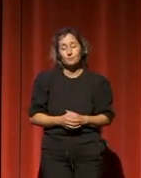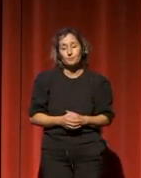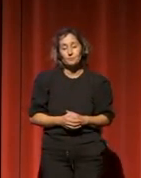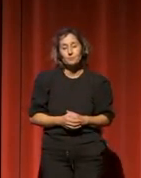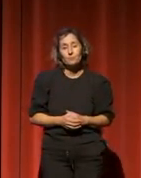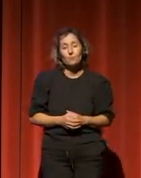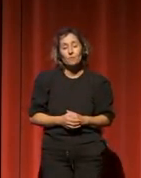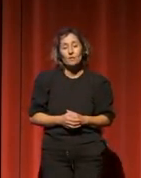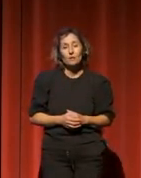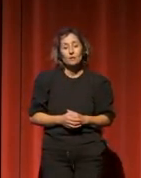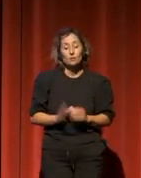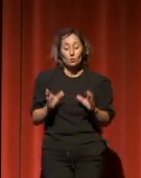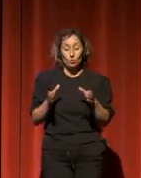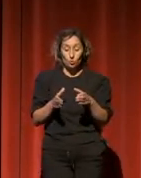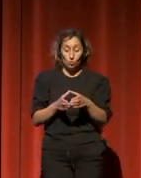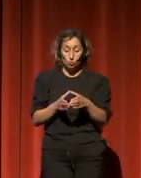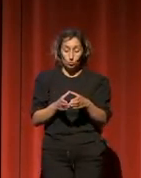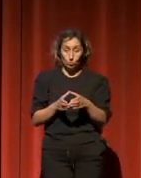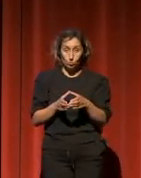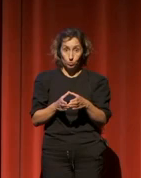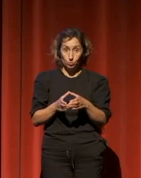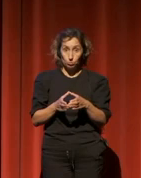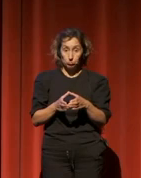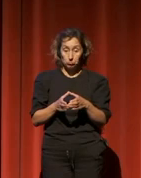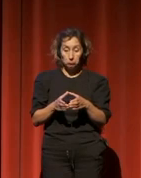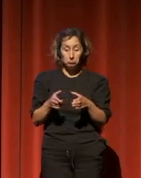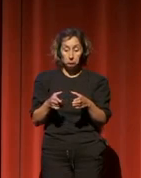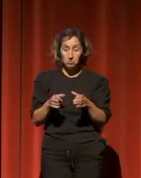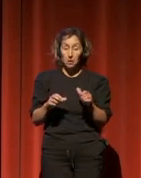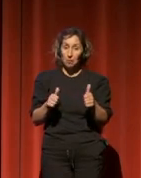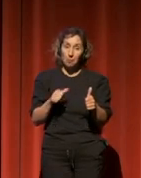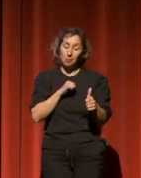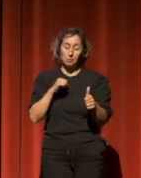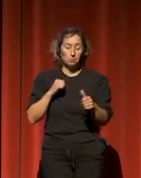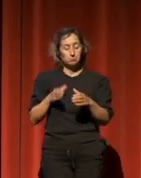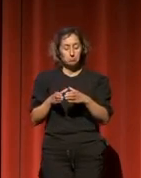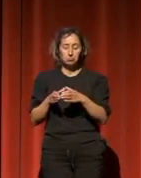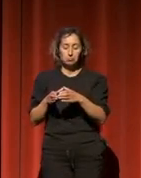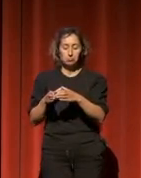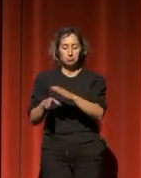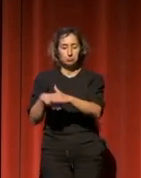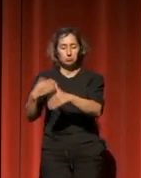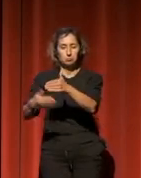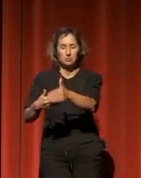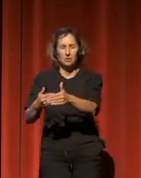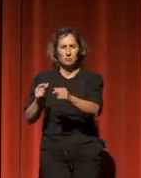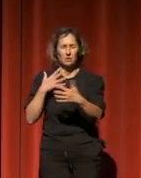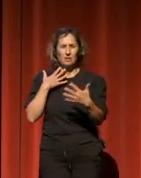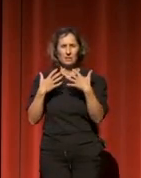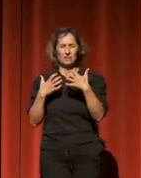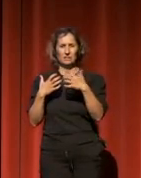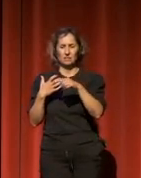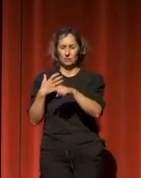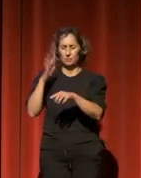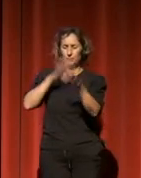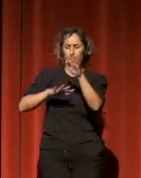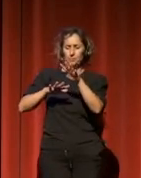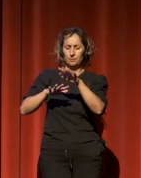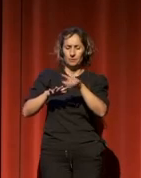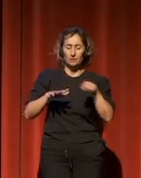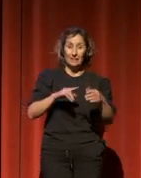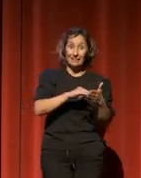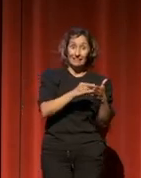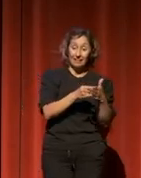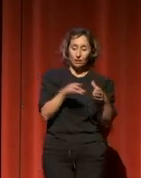encontramos grupos que adquieren autonomía entran en crisis y en ese momento vuelven al personal técnico de la biblioteca que es quien lo